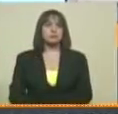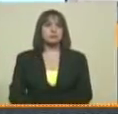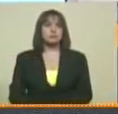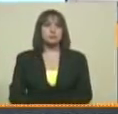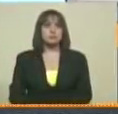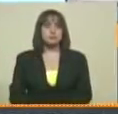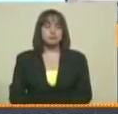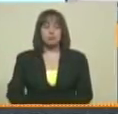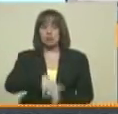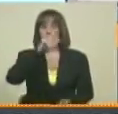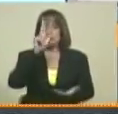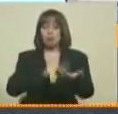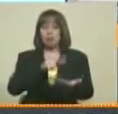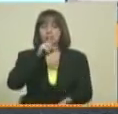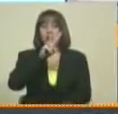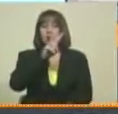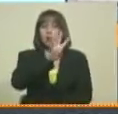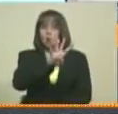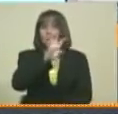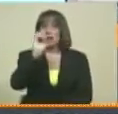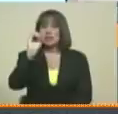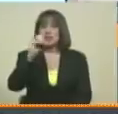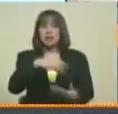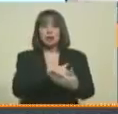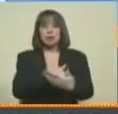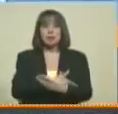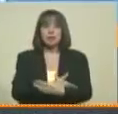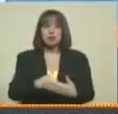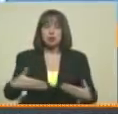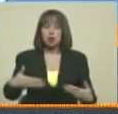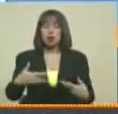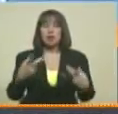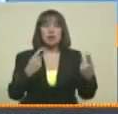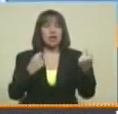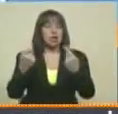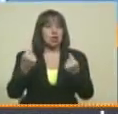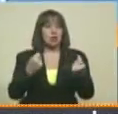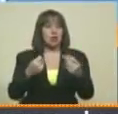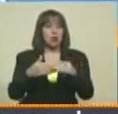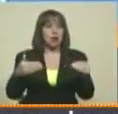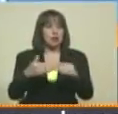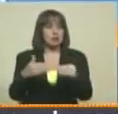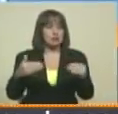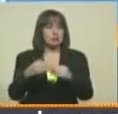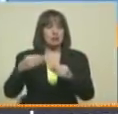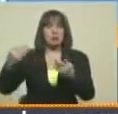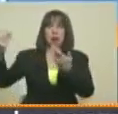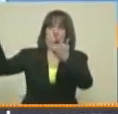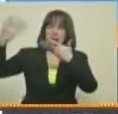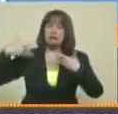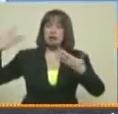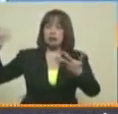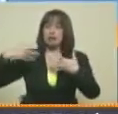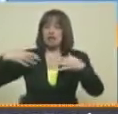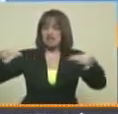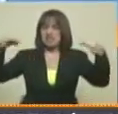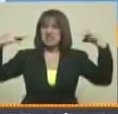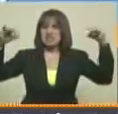Estoy aprobando 40 millones de dólares para la importación inmediata de la materia prima para